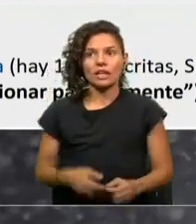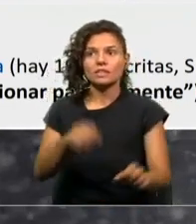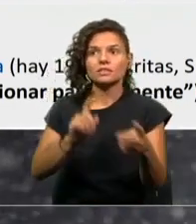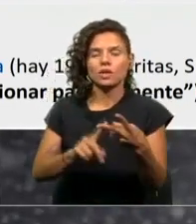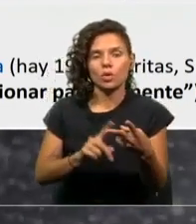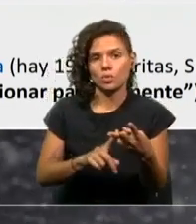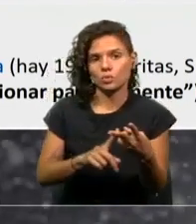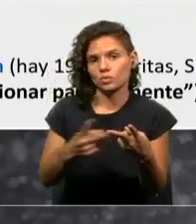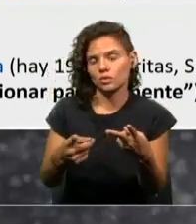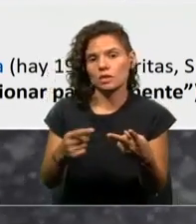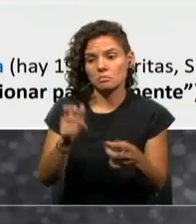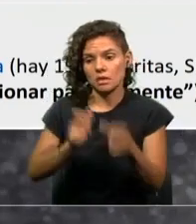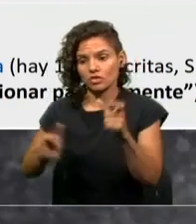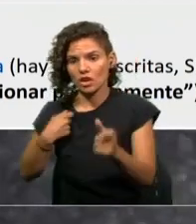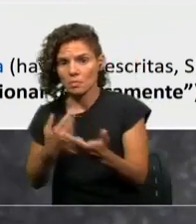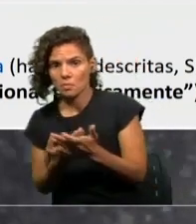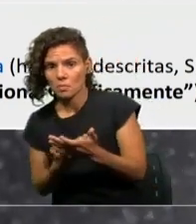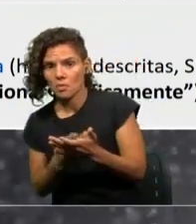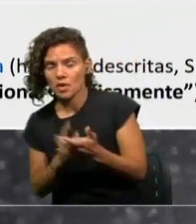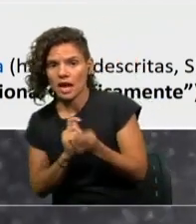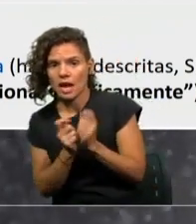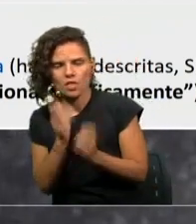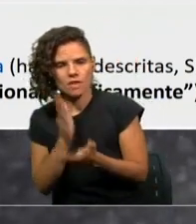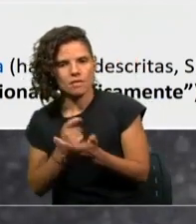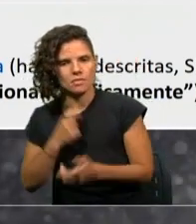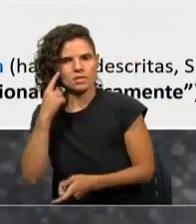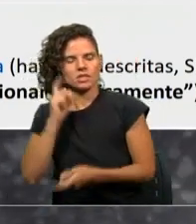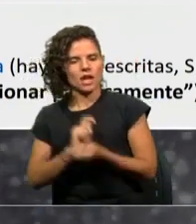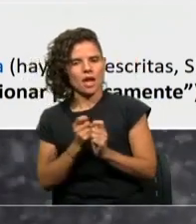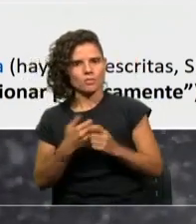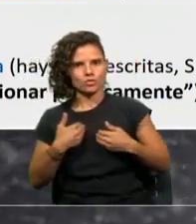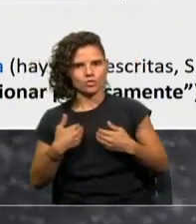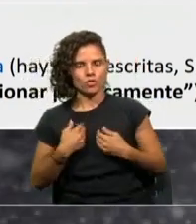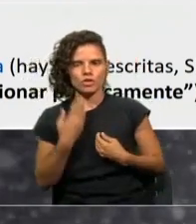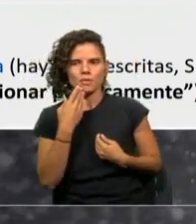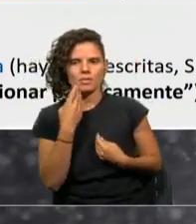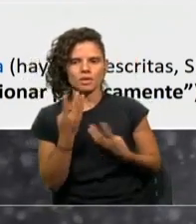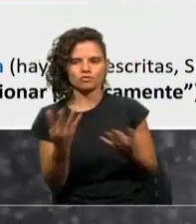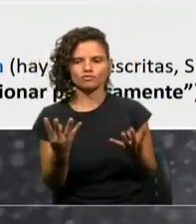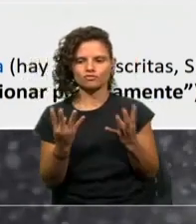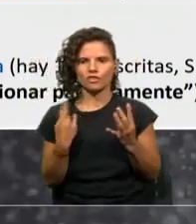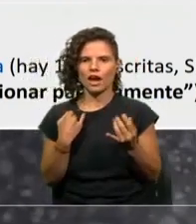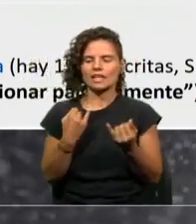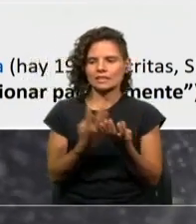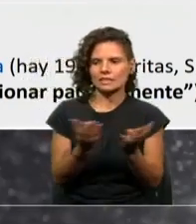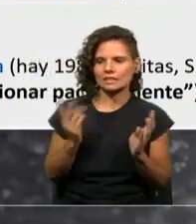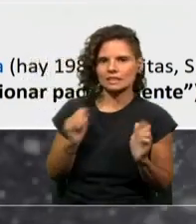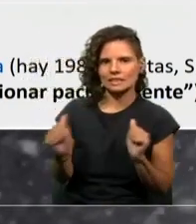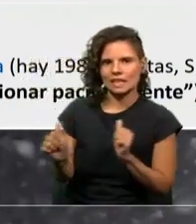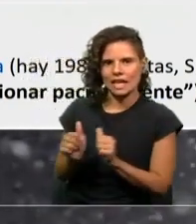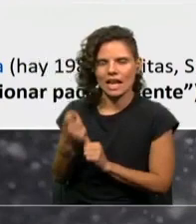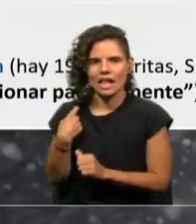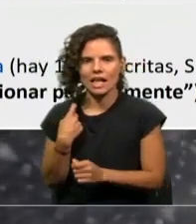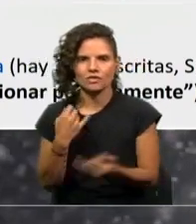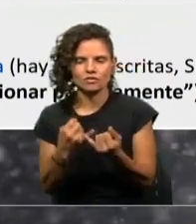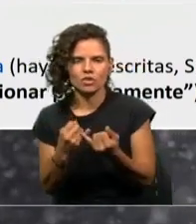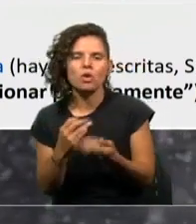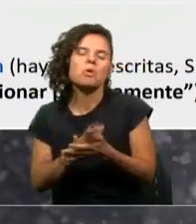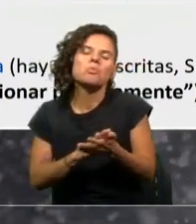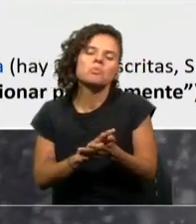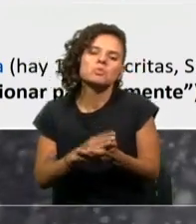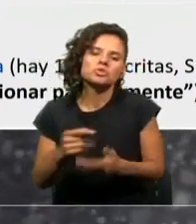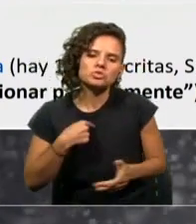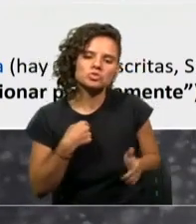que pretendan el cambio tienen que partir por sí mismos y por sus cercanos. ¿Ya? Lo que en la sabiduría popular se habla de predicar con el